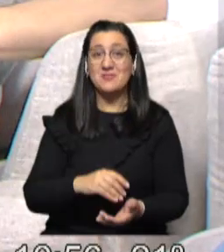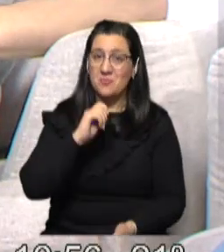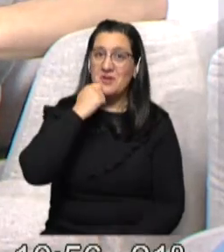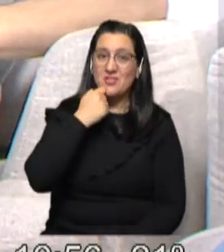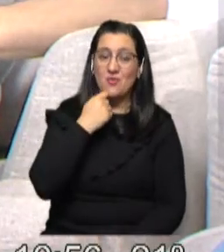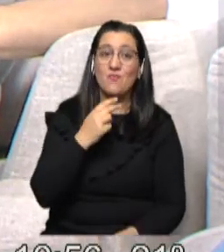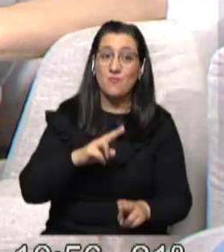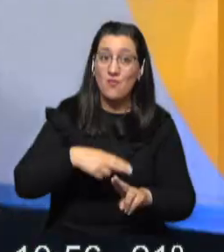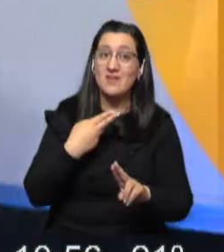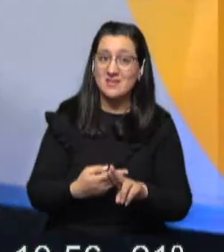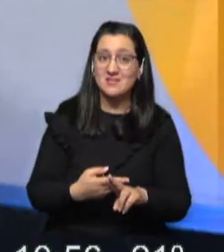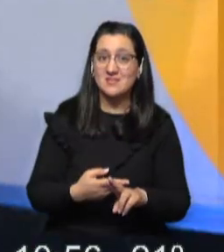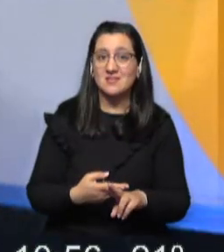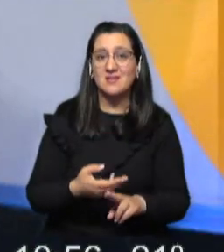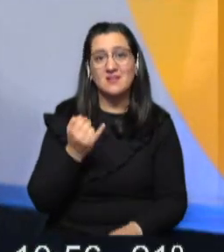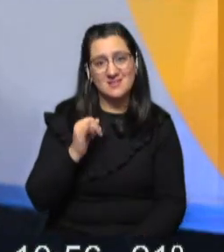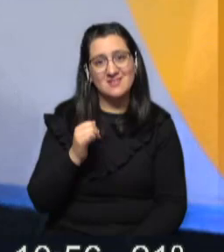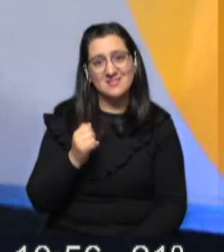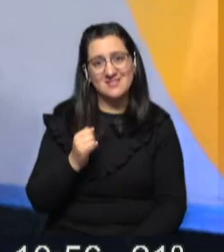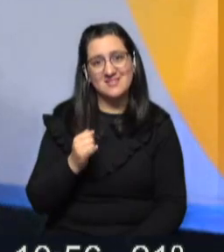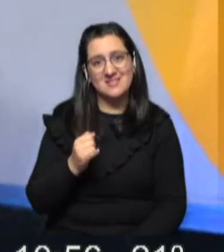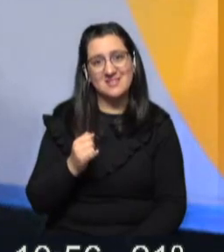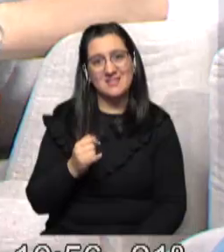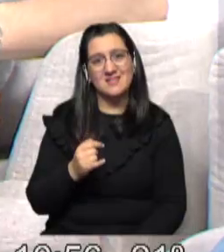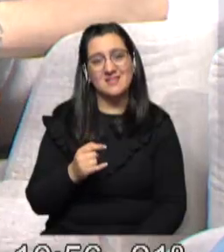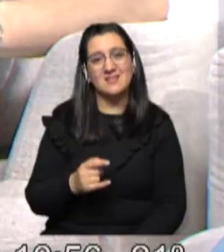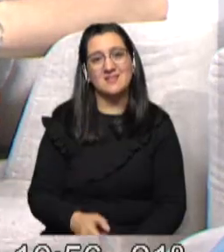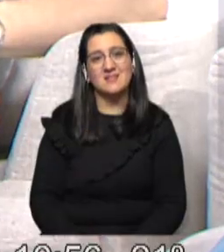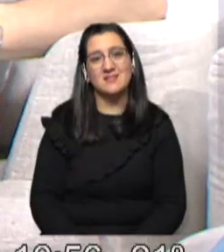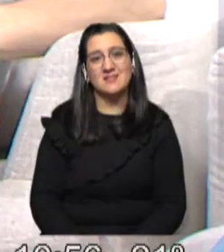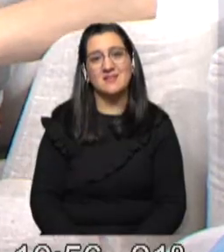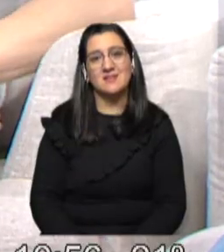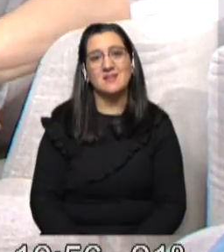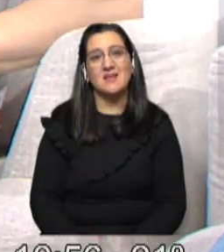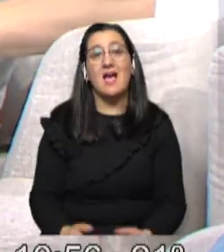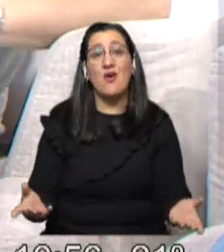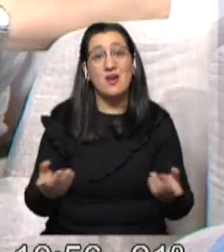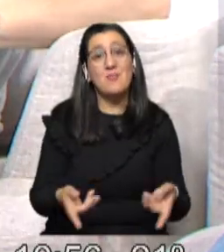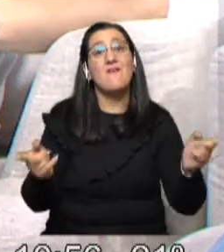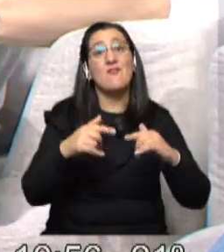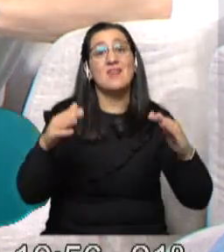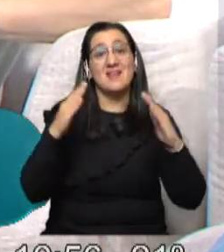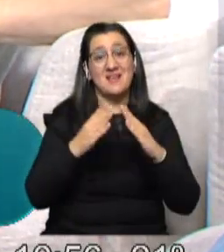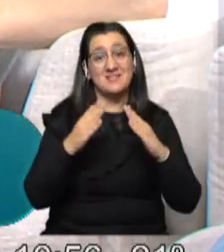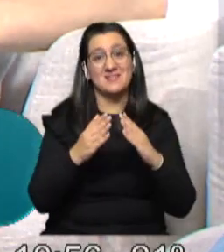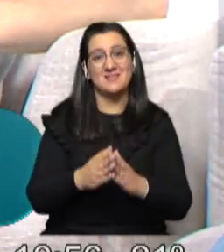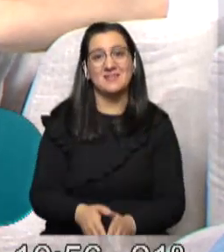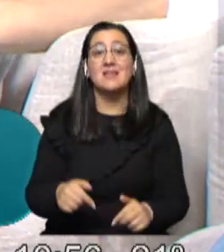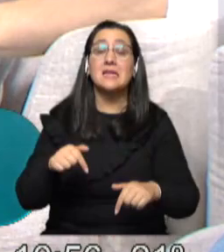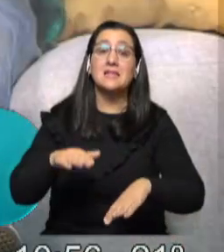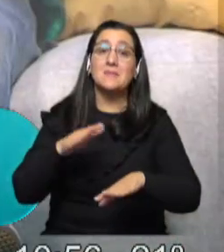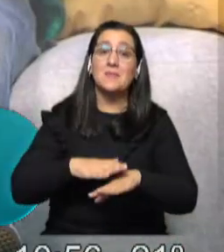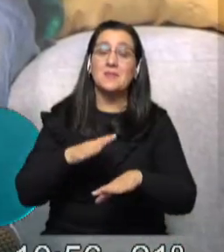¿Lo volverías a hacer? Sí, en estas circunstancias sí. Ahora para volver a casa. Ahora para volver, si no, no tenemos cómo volver. Y en este